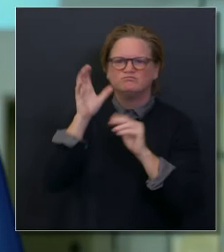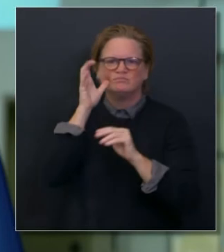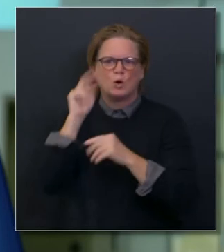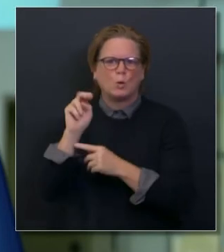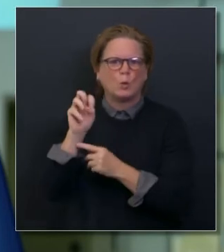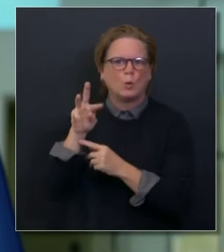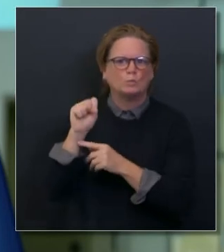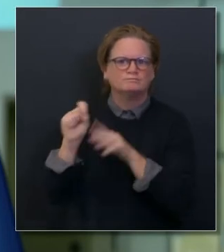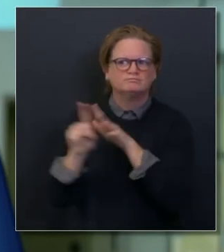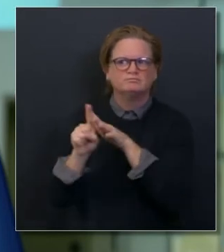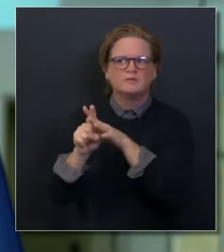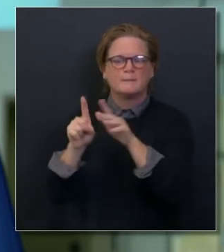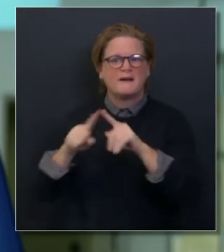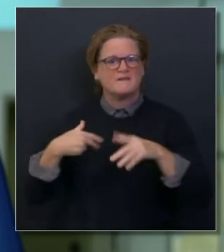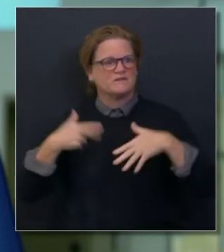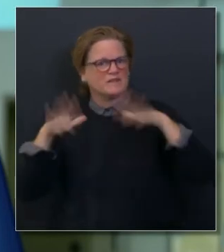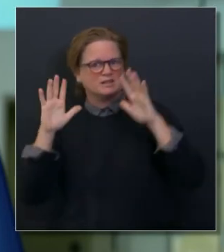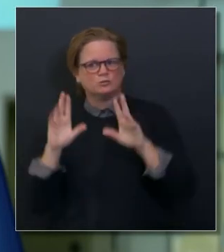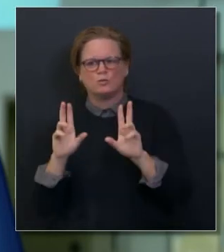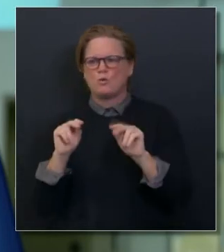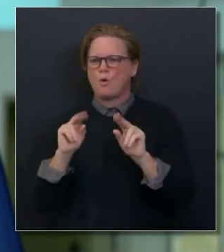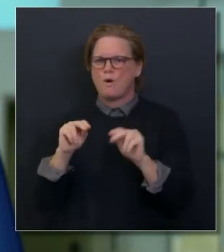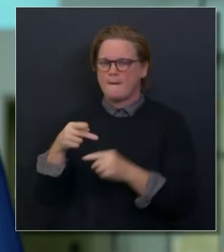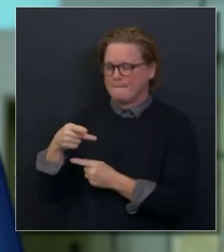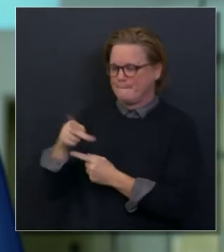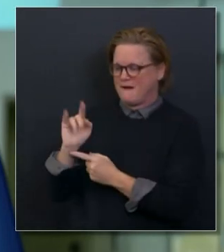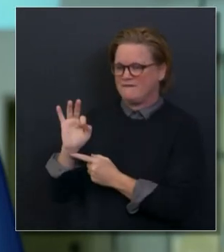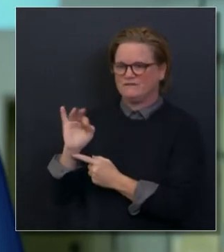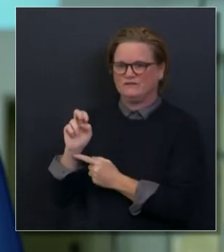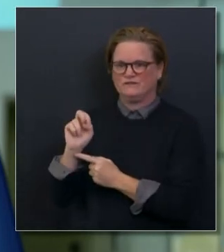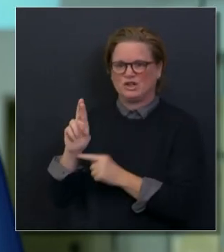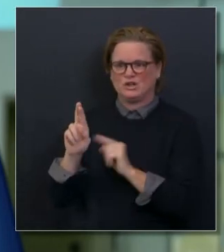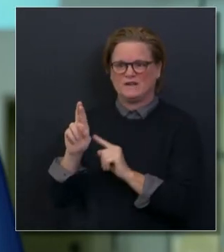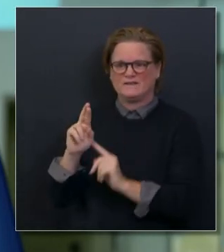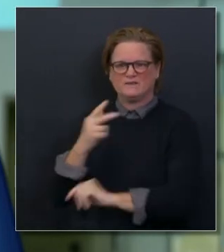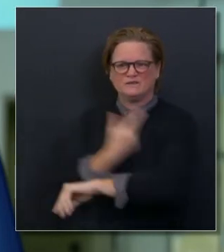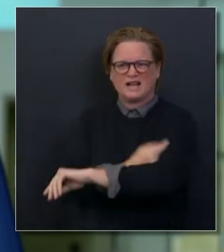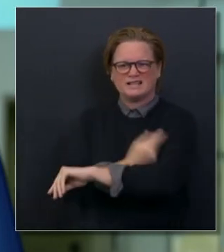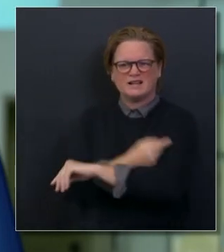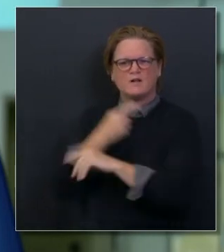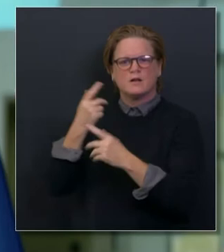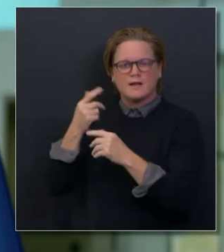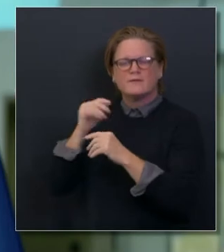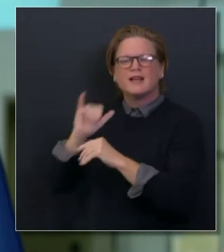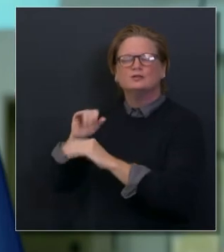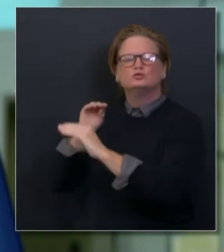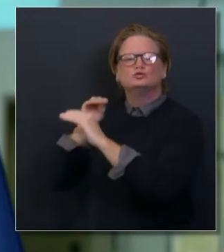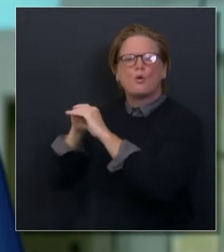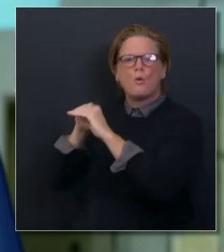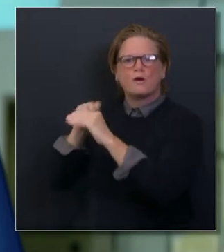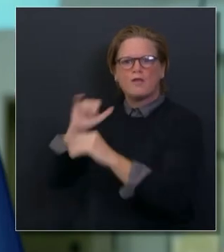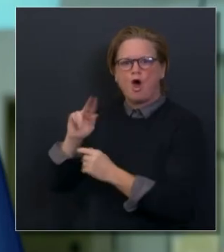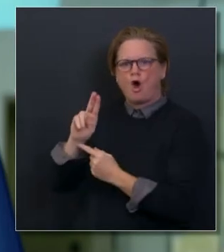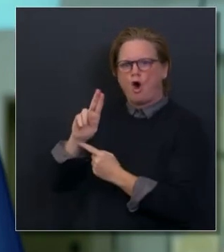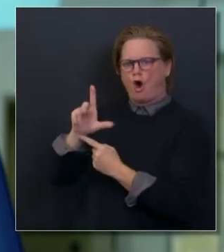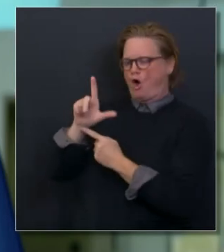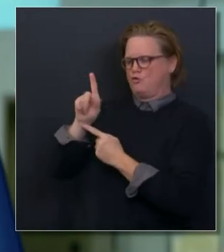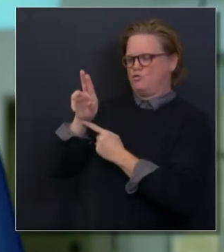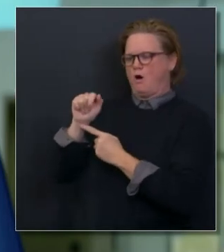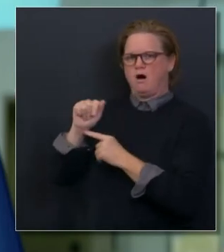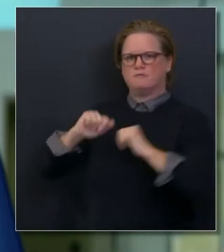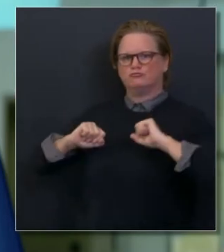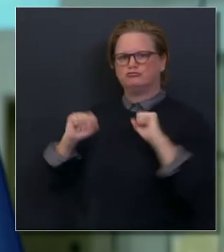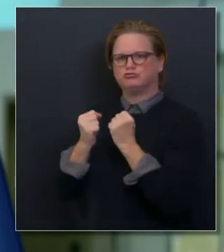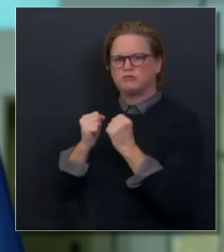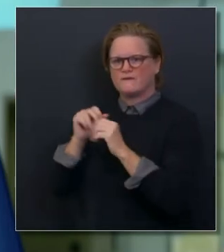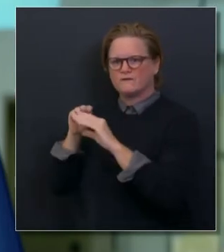frente. Antes de aceptar sus preguntas, les quiero recordar que estas vacunas Pfizer requieren almacenaje